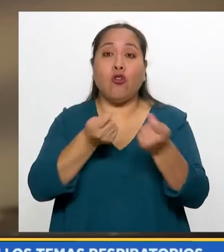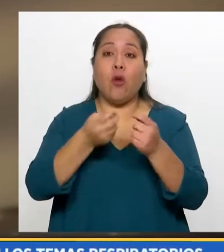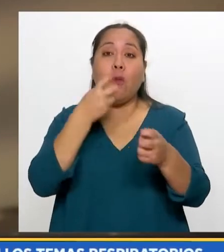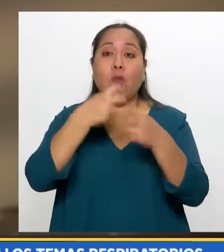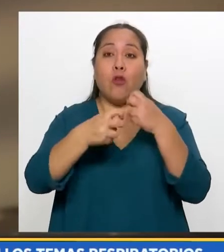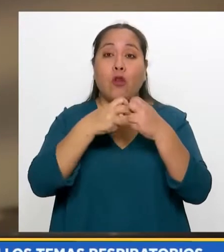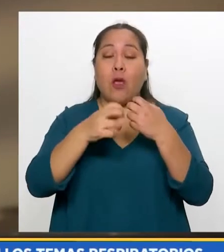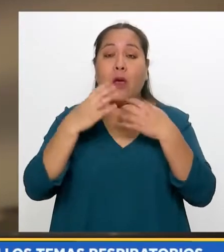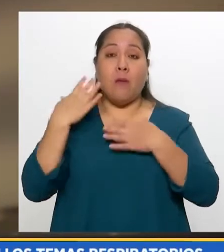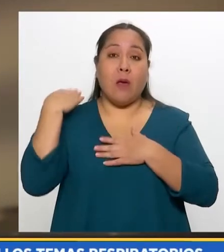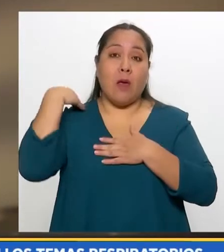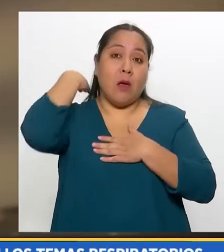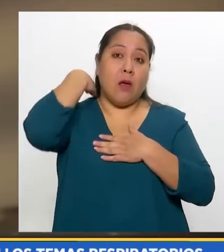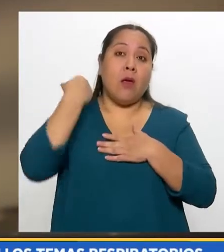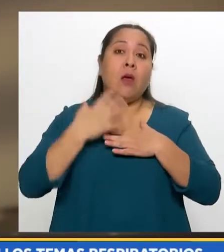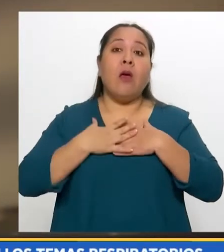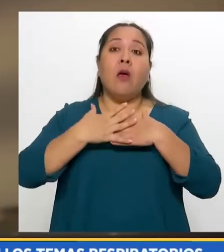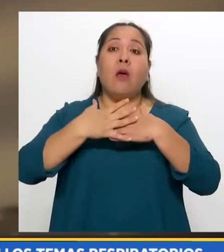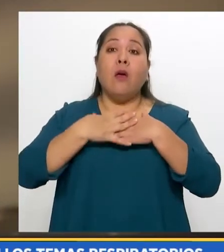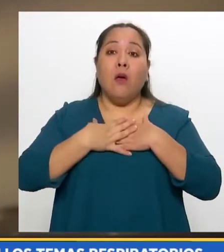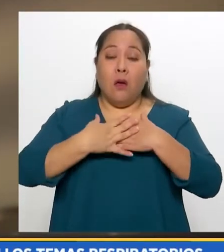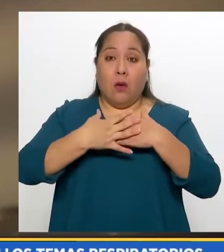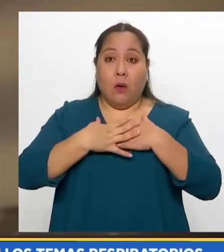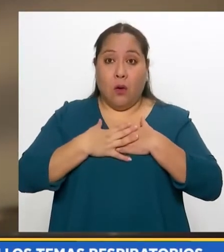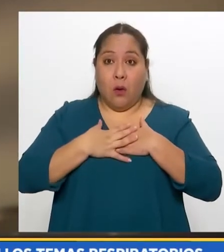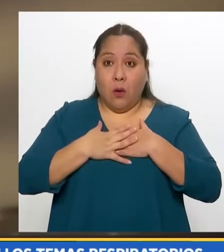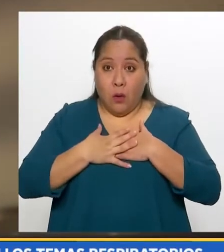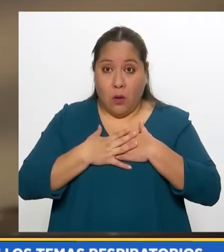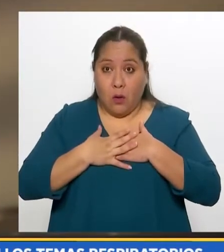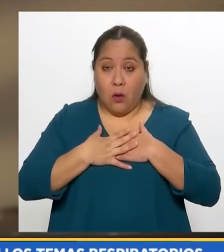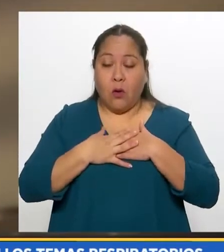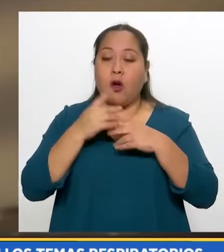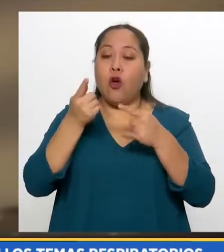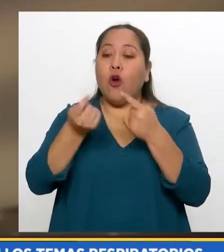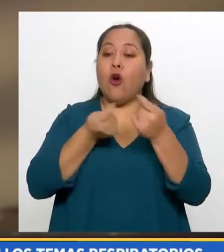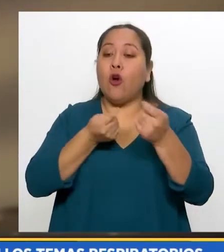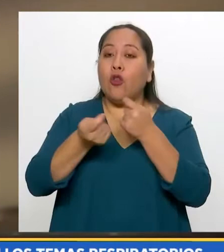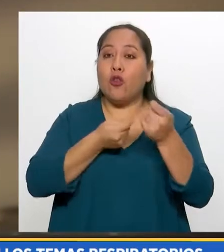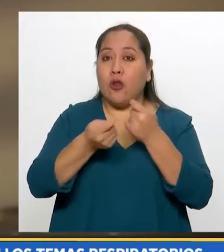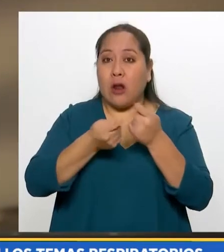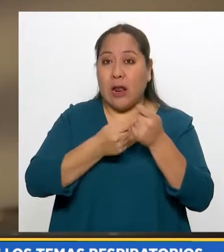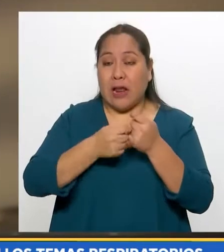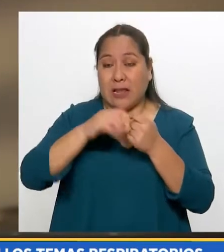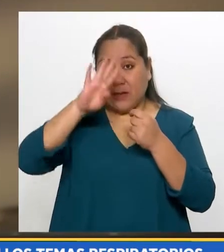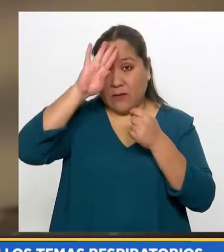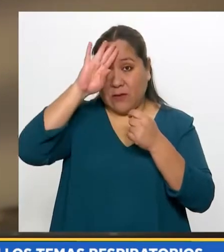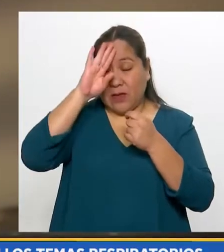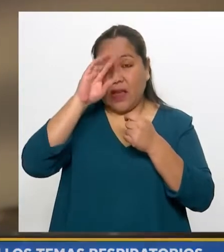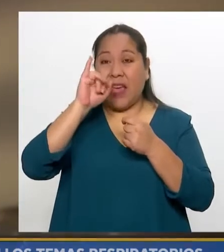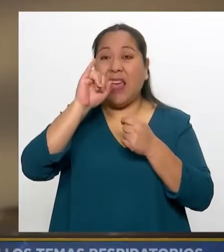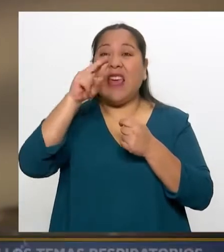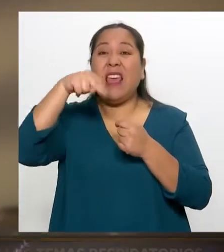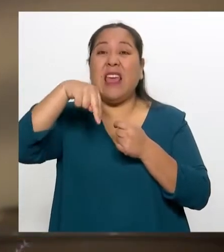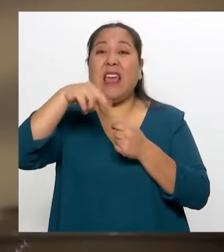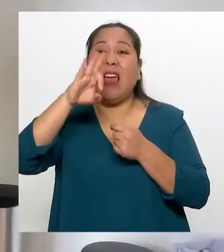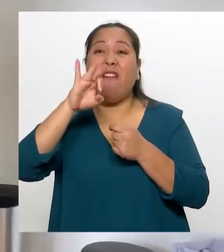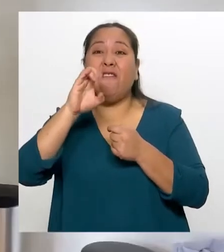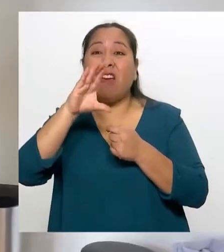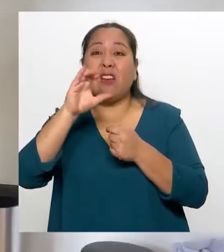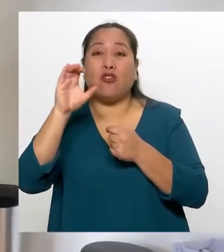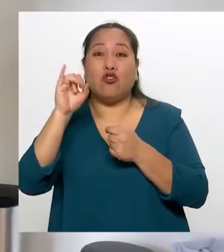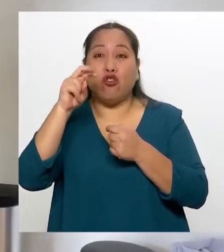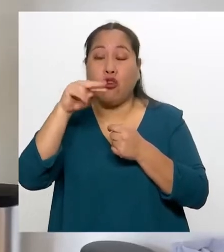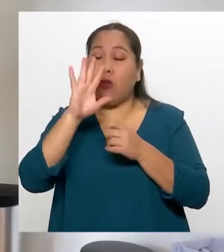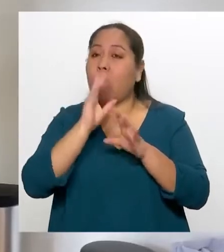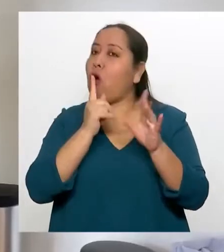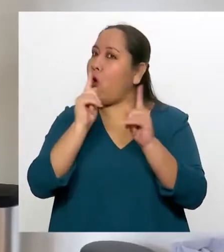Entonces, ayudarle a fluidificar las secreciones, a manejar las infecciones que se presentan, a evitar las infecciones que se